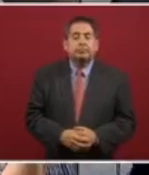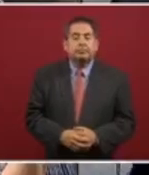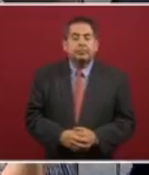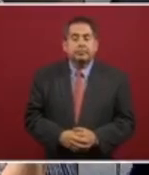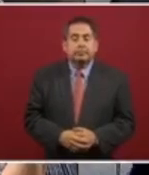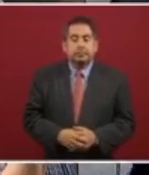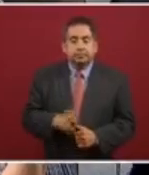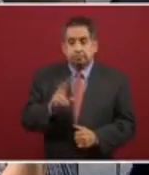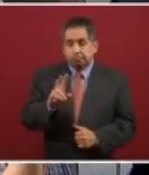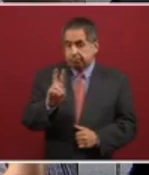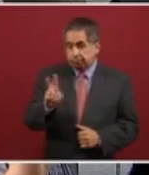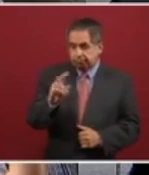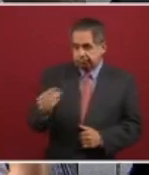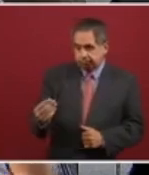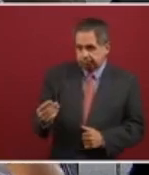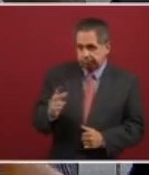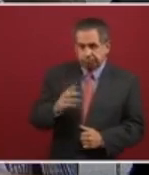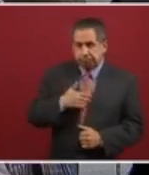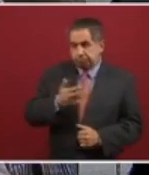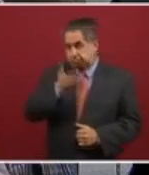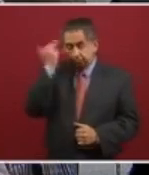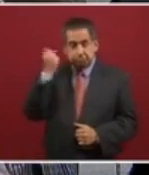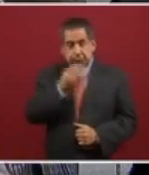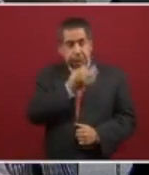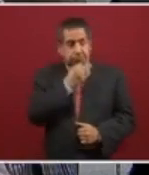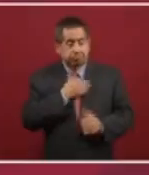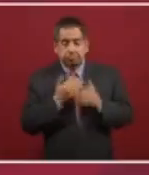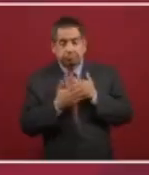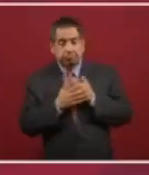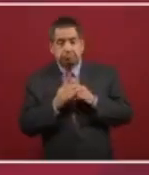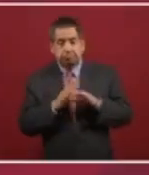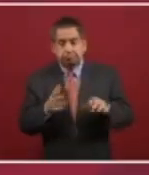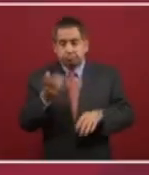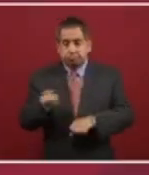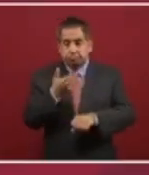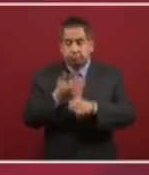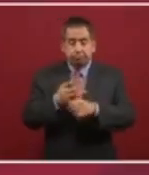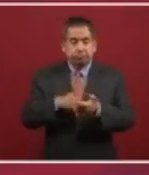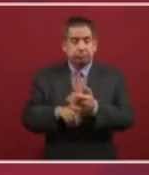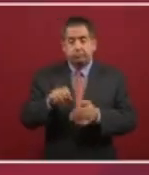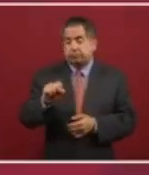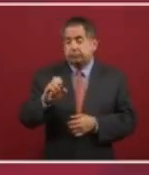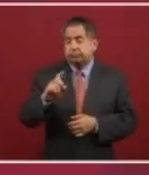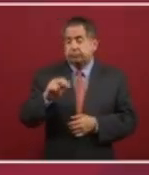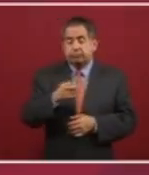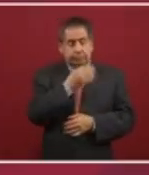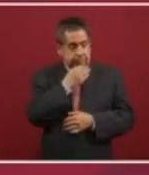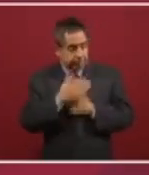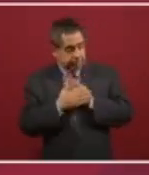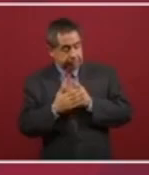No sabemos, a mí me informó el secretario de la Defensa.